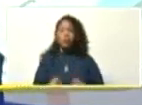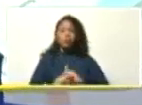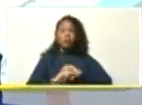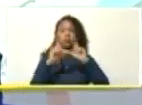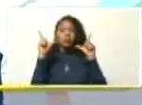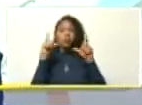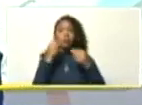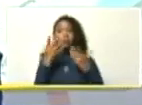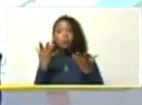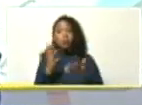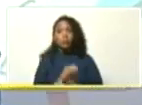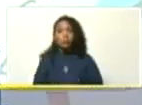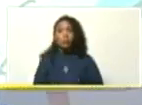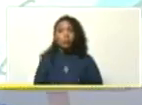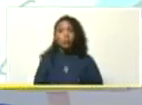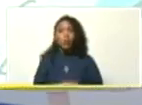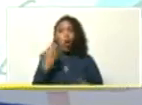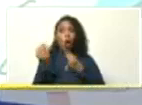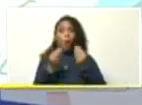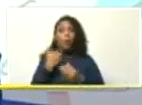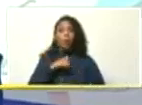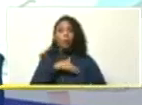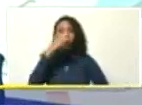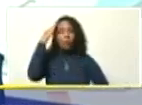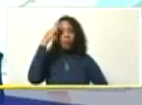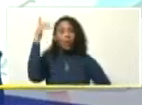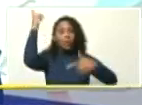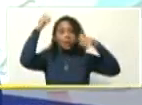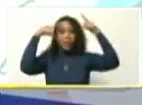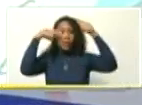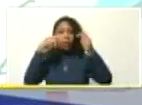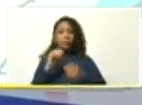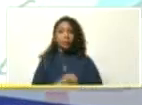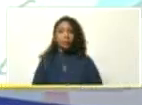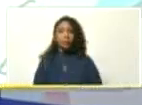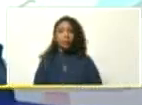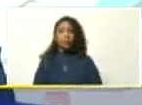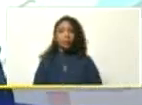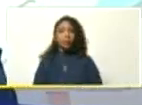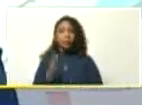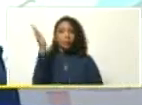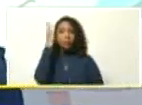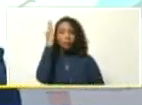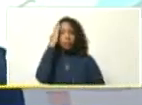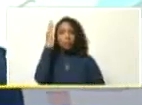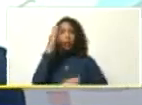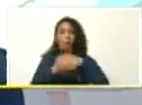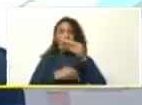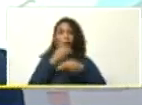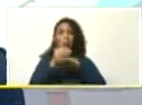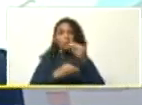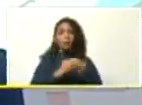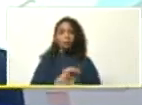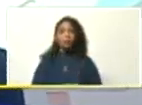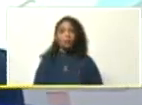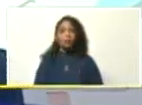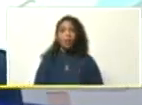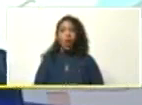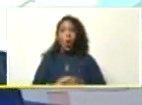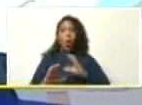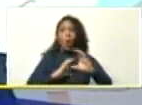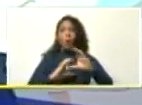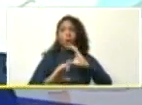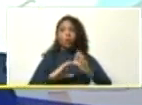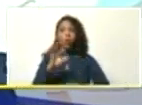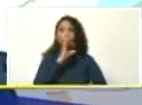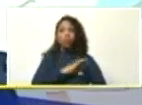Impresionante, pues, cómo nuestro comandante Hugo Chávez supo hacer la comunicación